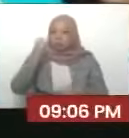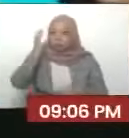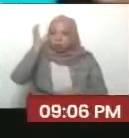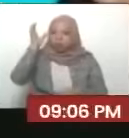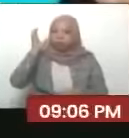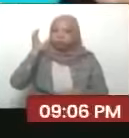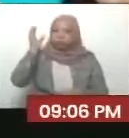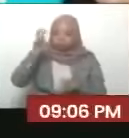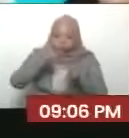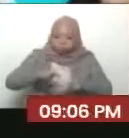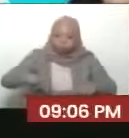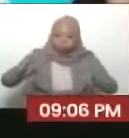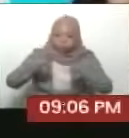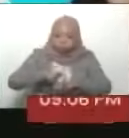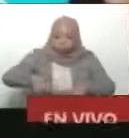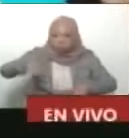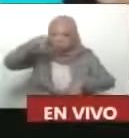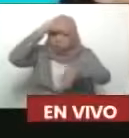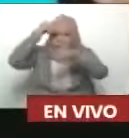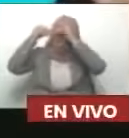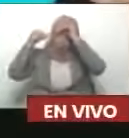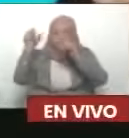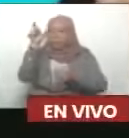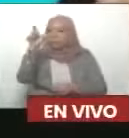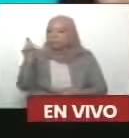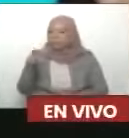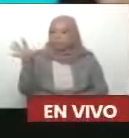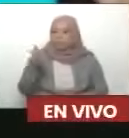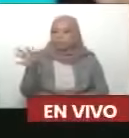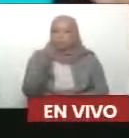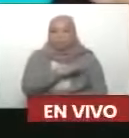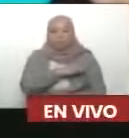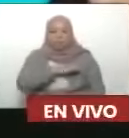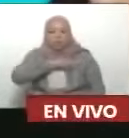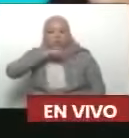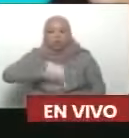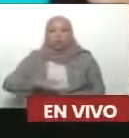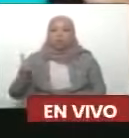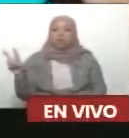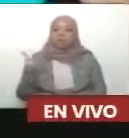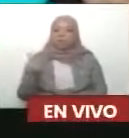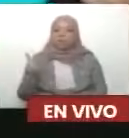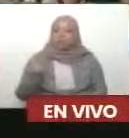y ha investigado sobre el Esequibo. El Esequibo le pertenece por historia a Venezuela.